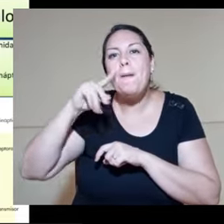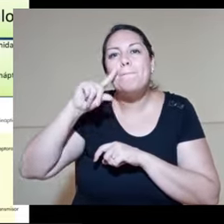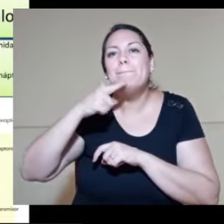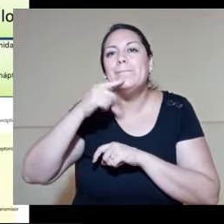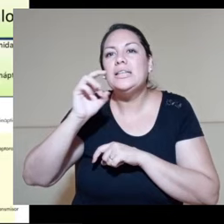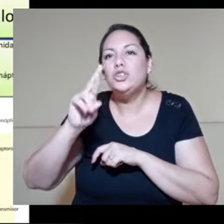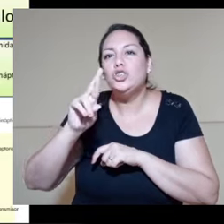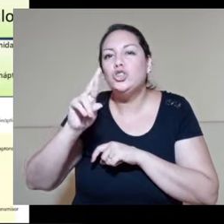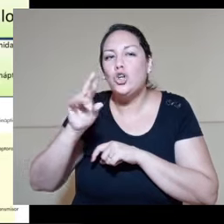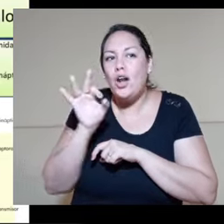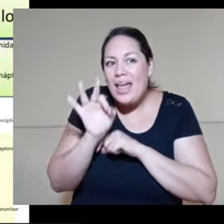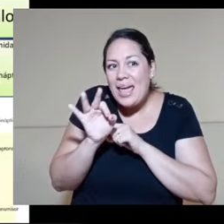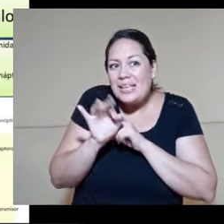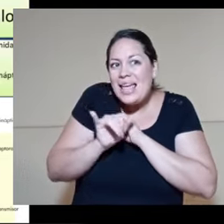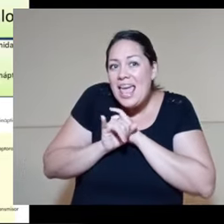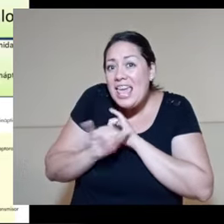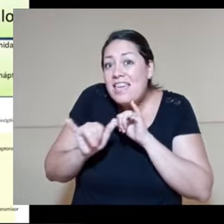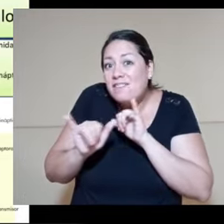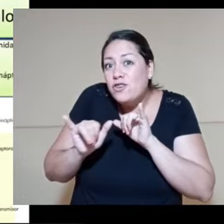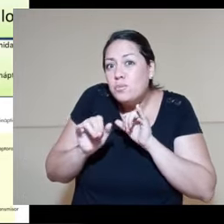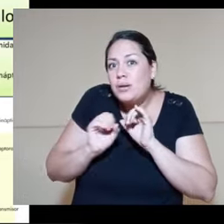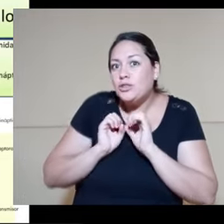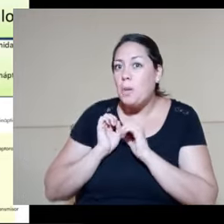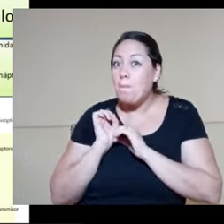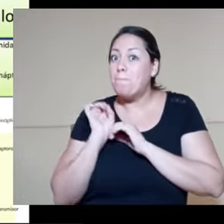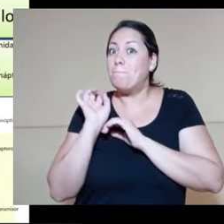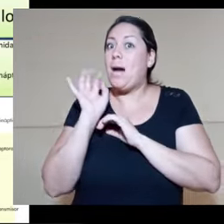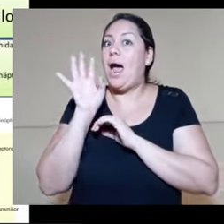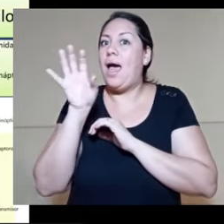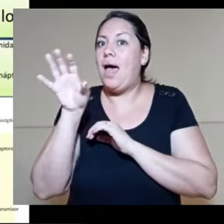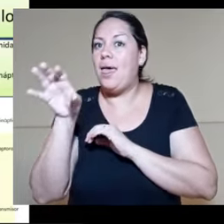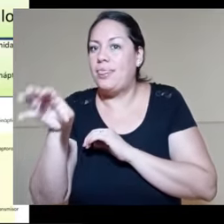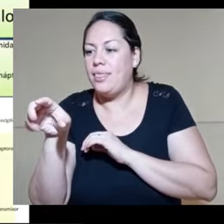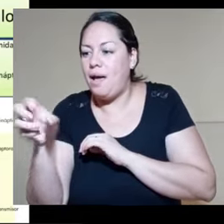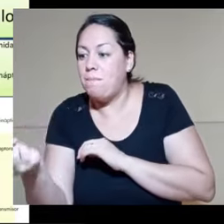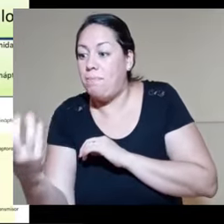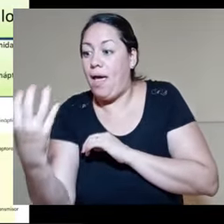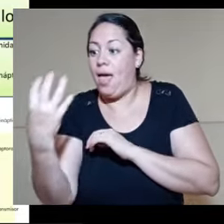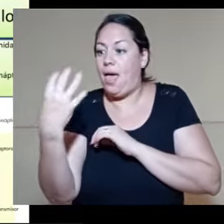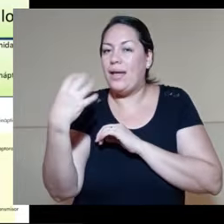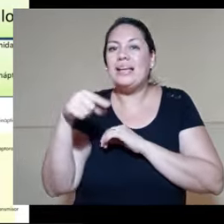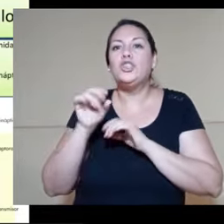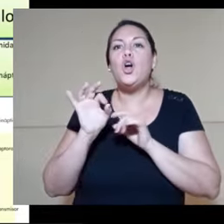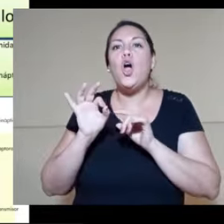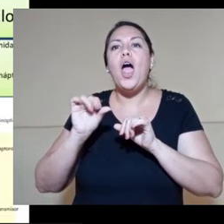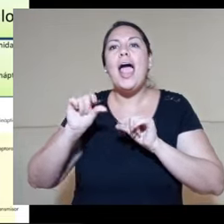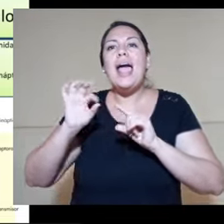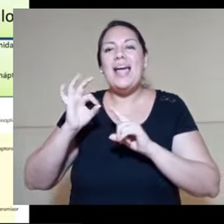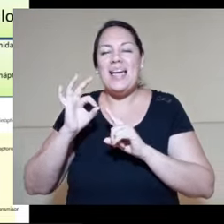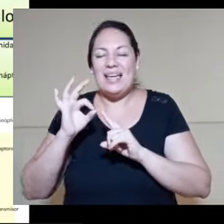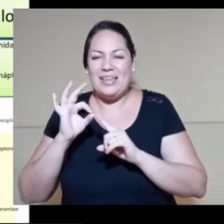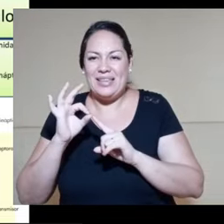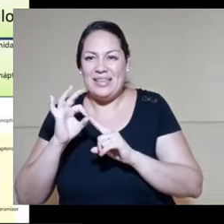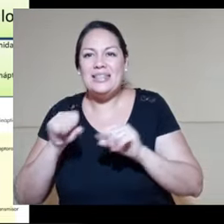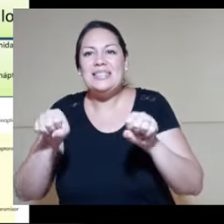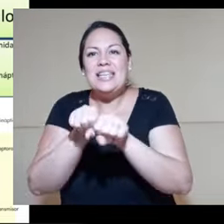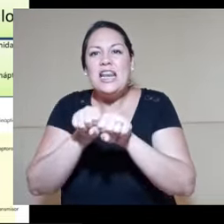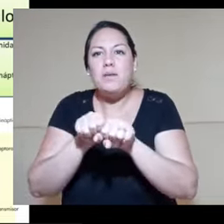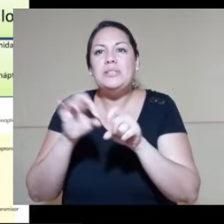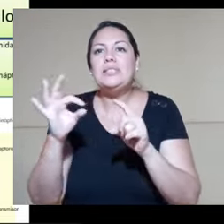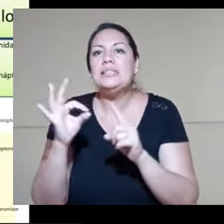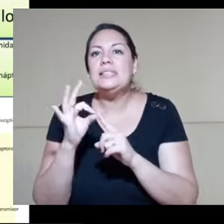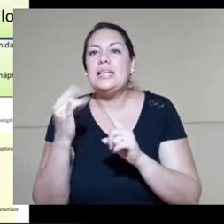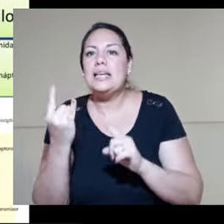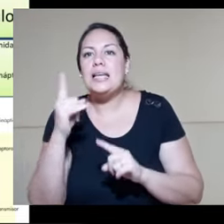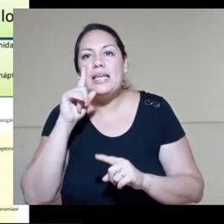la información. Esa bolita es el mensaje, es el que lleva la información de un lado a otro. Así que como es algo químico, por eso